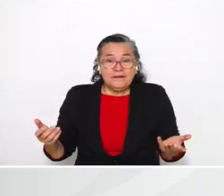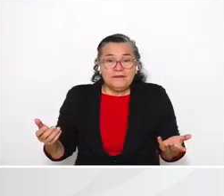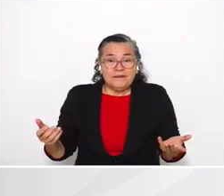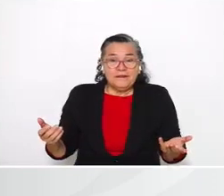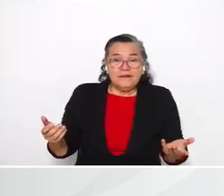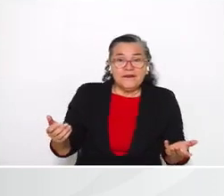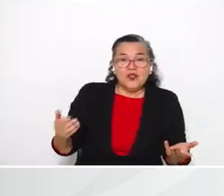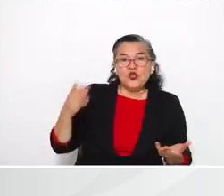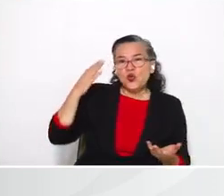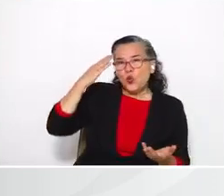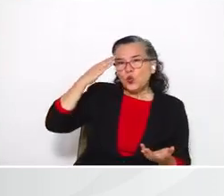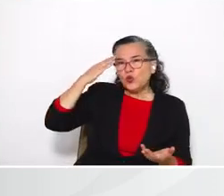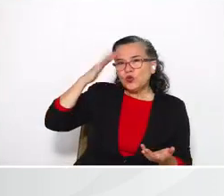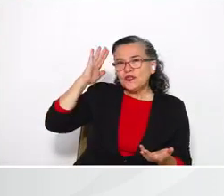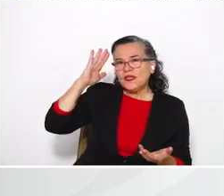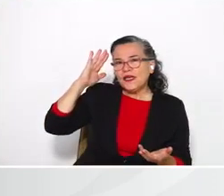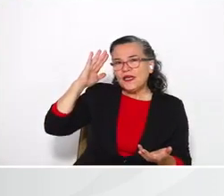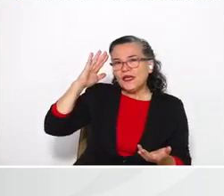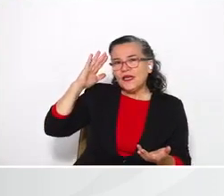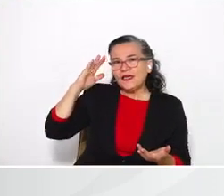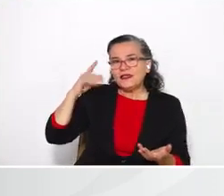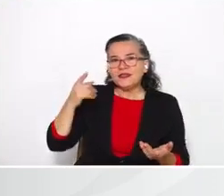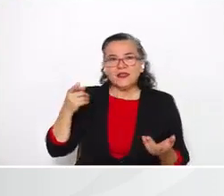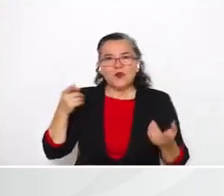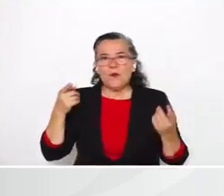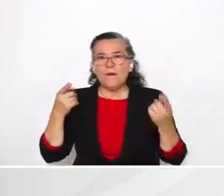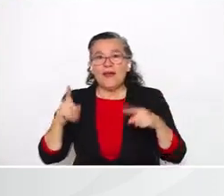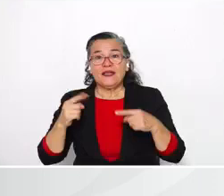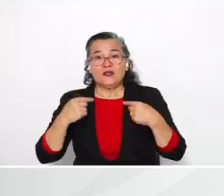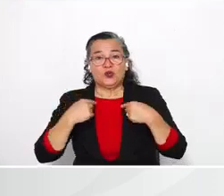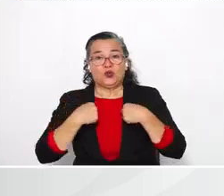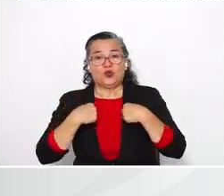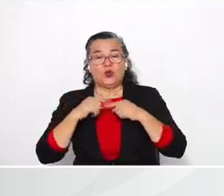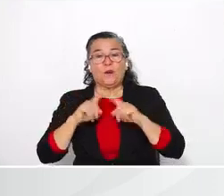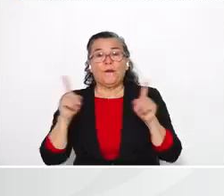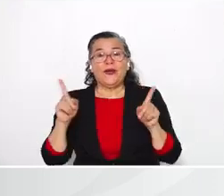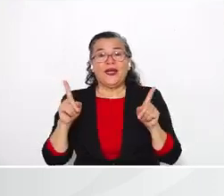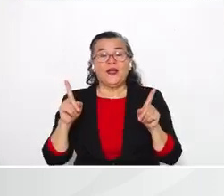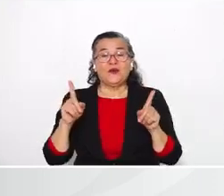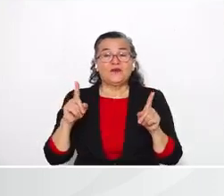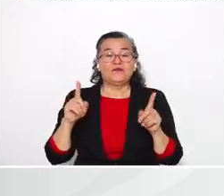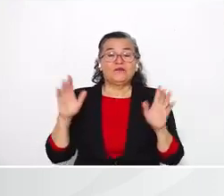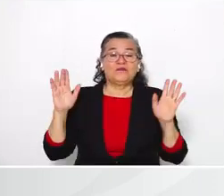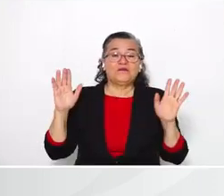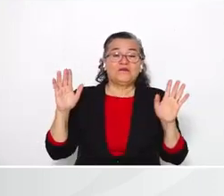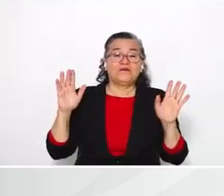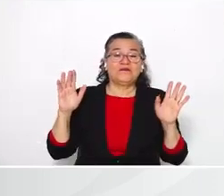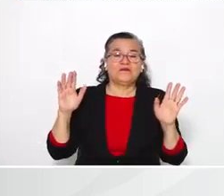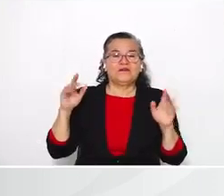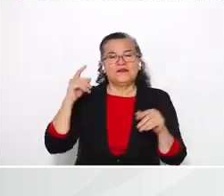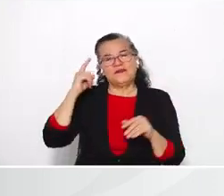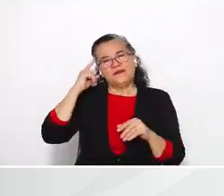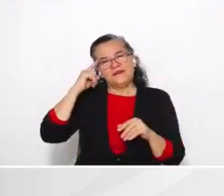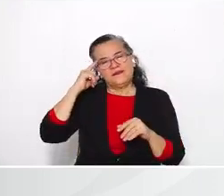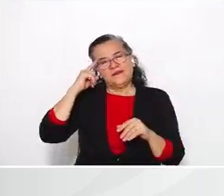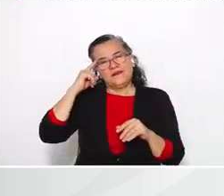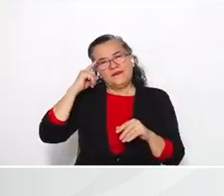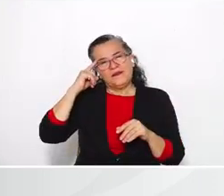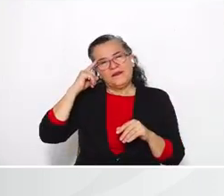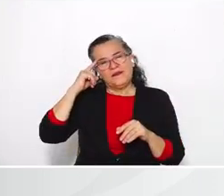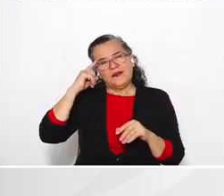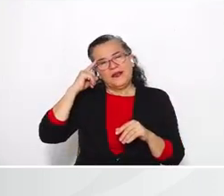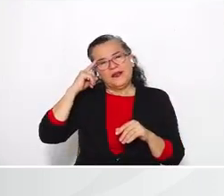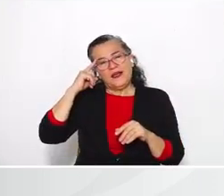Yo no sé si esto no pasa o soy yo. También nos propusimos de que si íbamos a